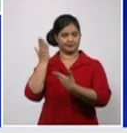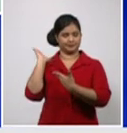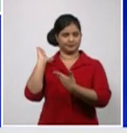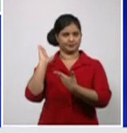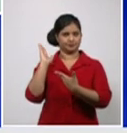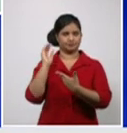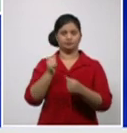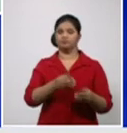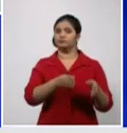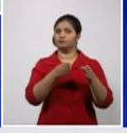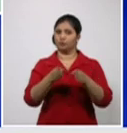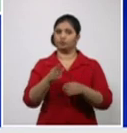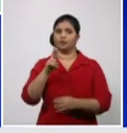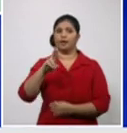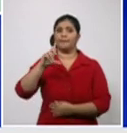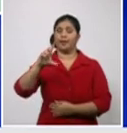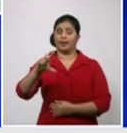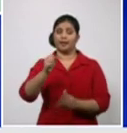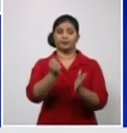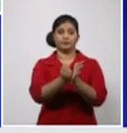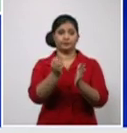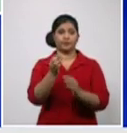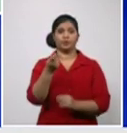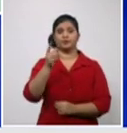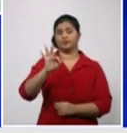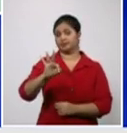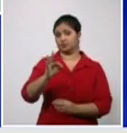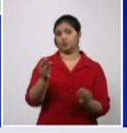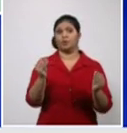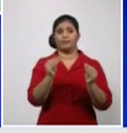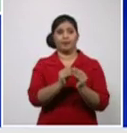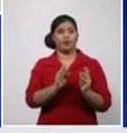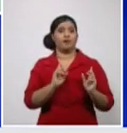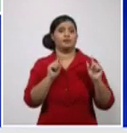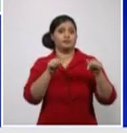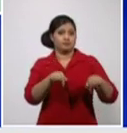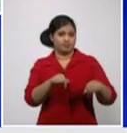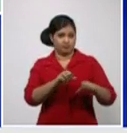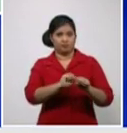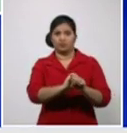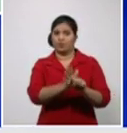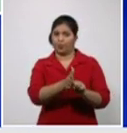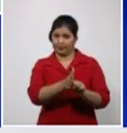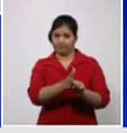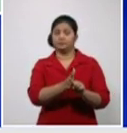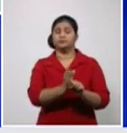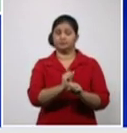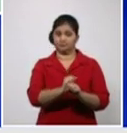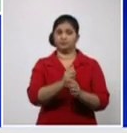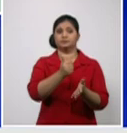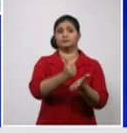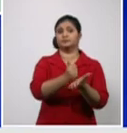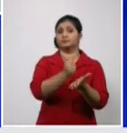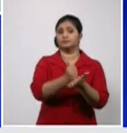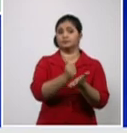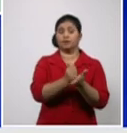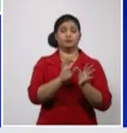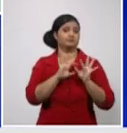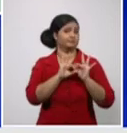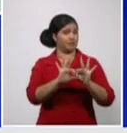diagnostican 18 pacientes de transmisión autóctona. Municipio cabecera, el mayor número,